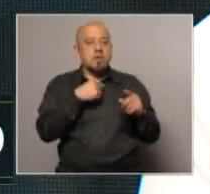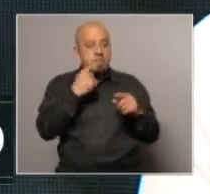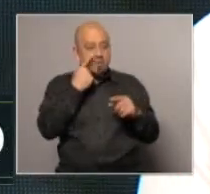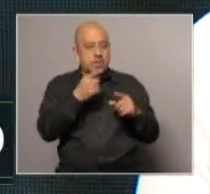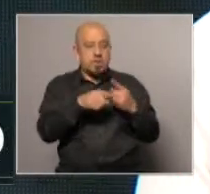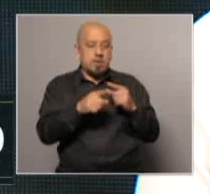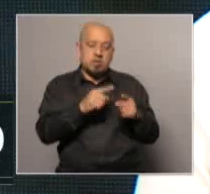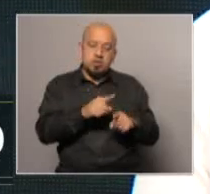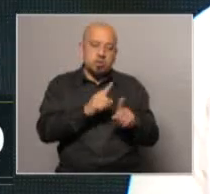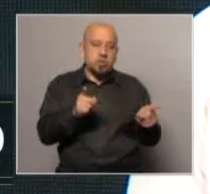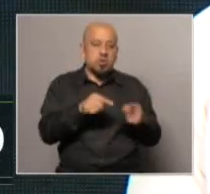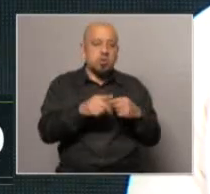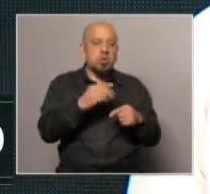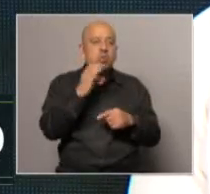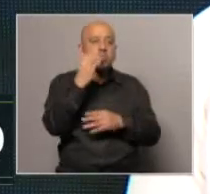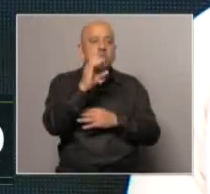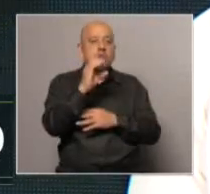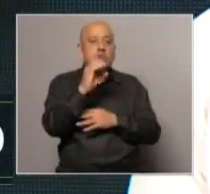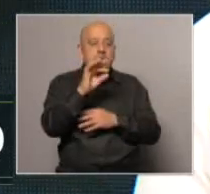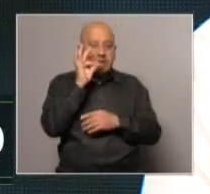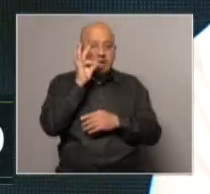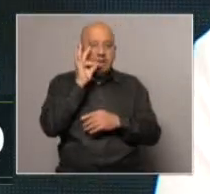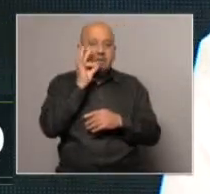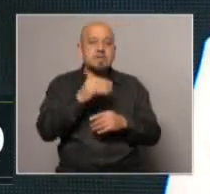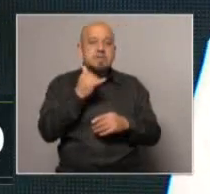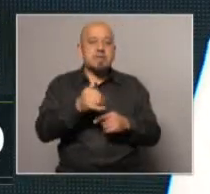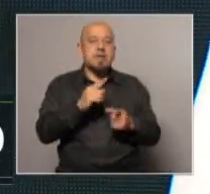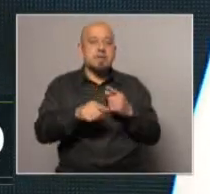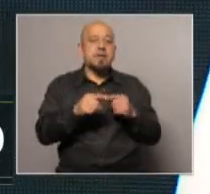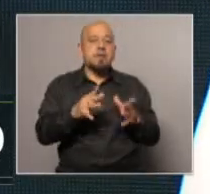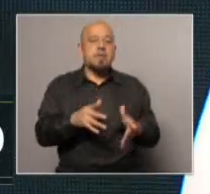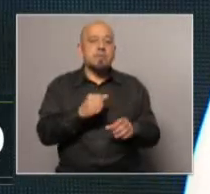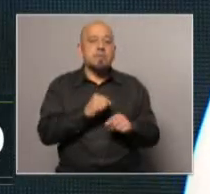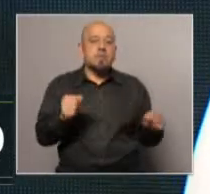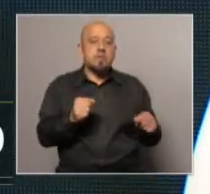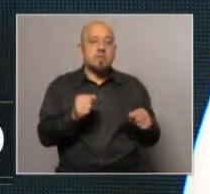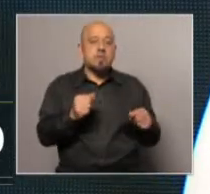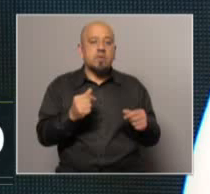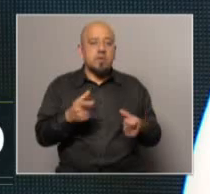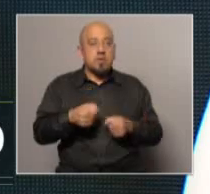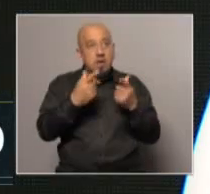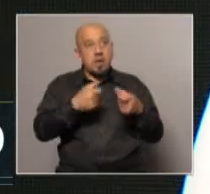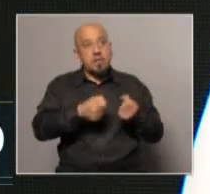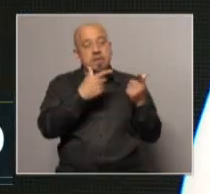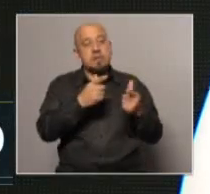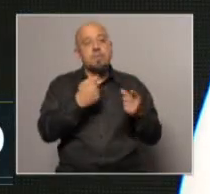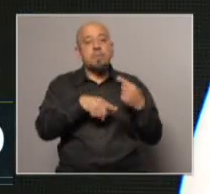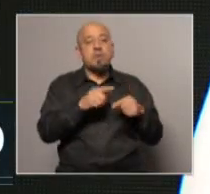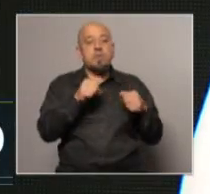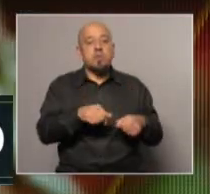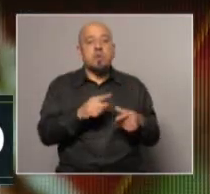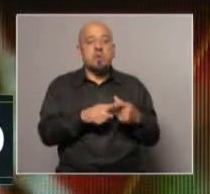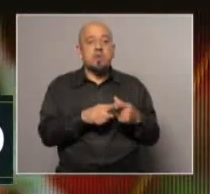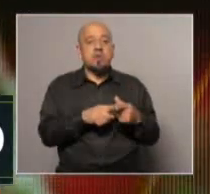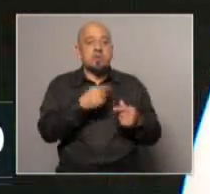fiscalizar. No, o sea, los clubes de cannabis tienen también la potencialidad de poder abastecer mucha de esa demanda, pero por este de esquema,